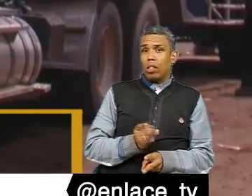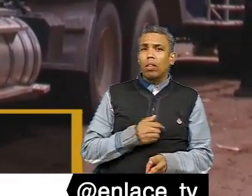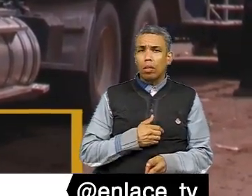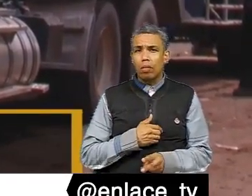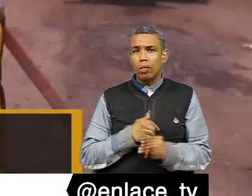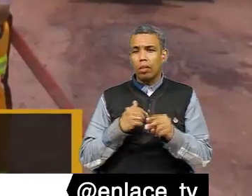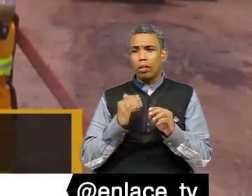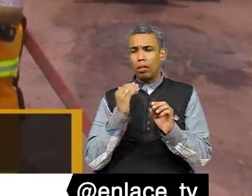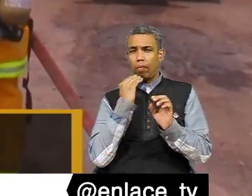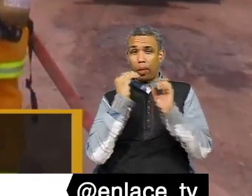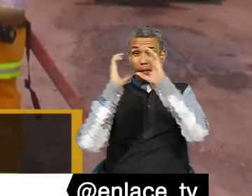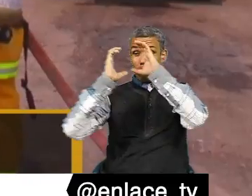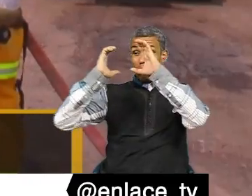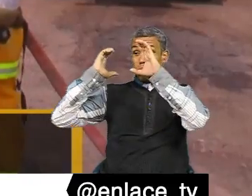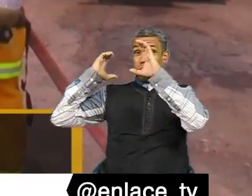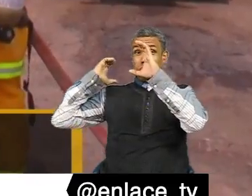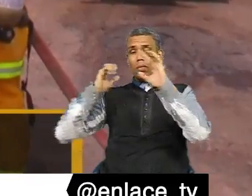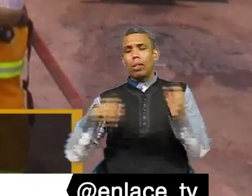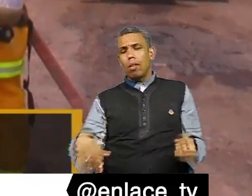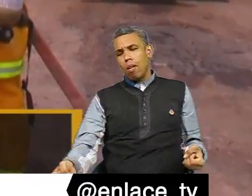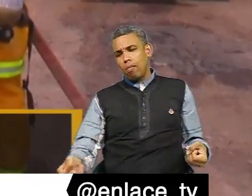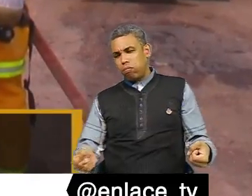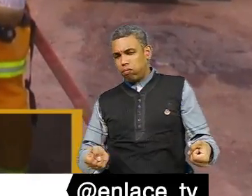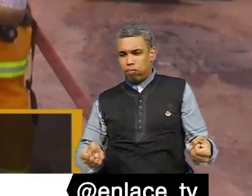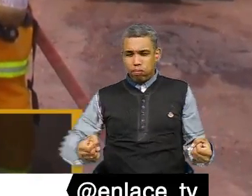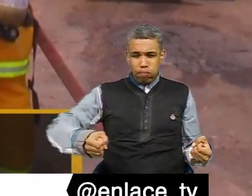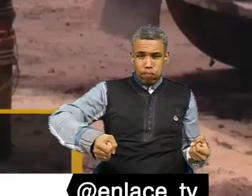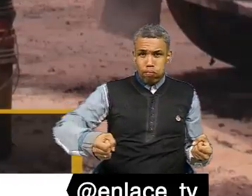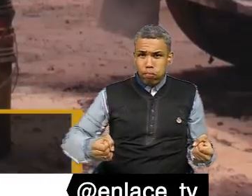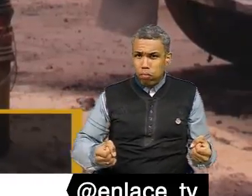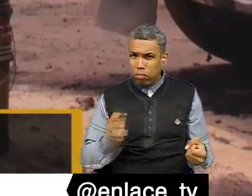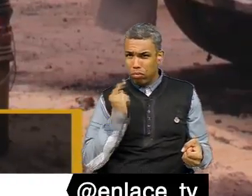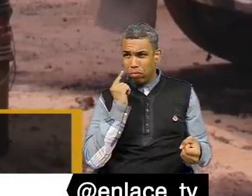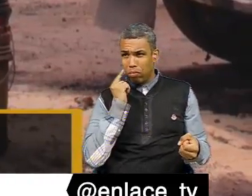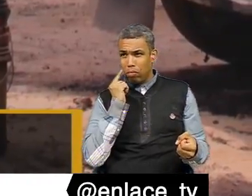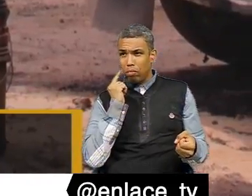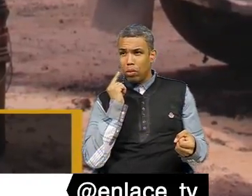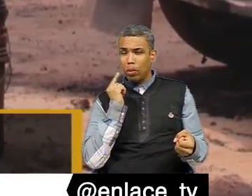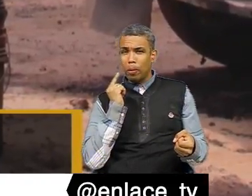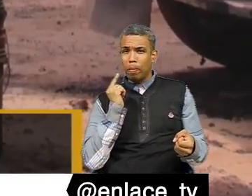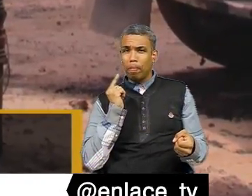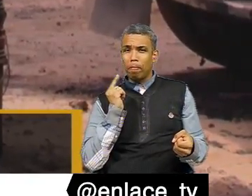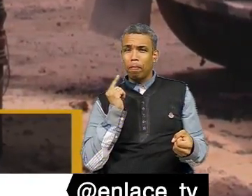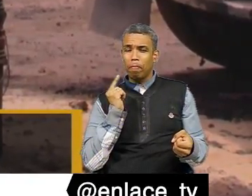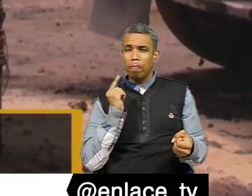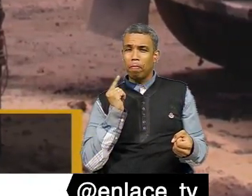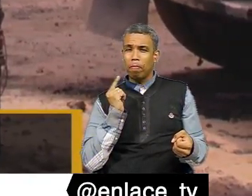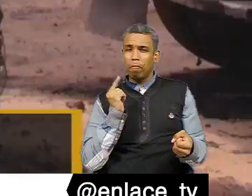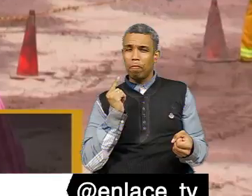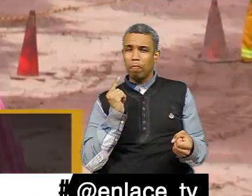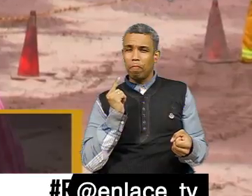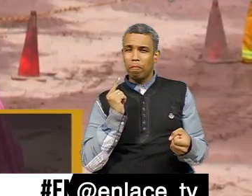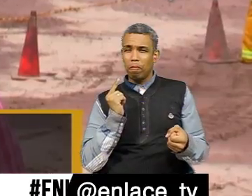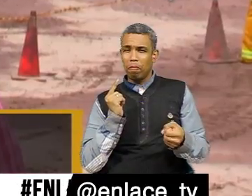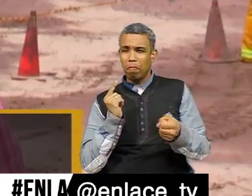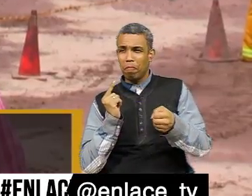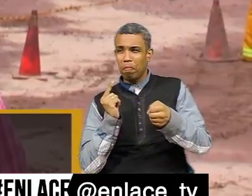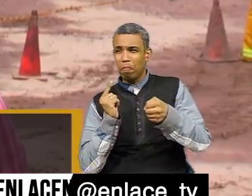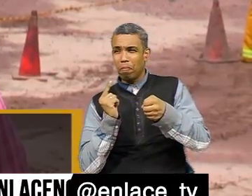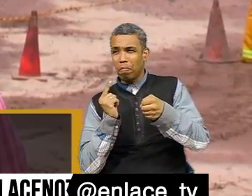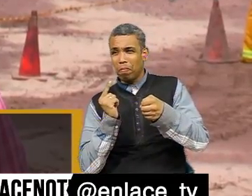vehículo tipo cisterna venía con un tipo UN 1267, en el cual debe traer un tipo UN 1202, en el cual